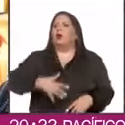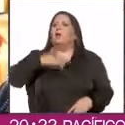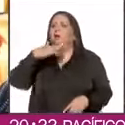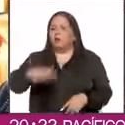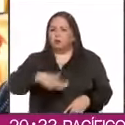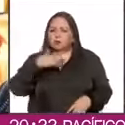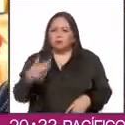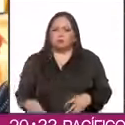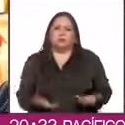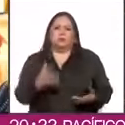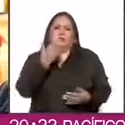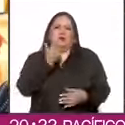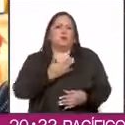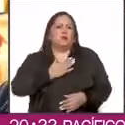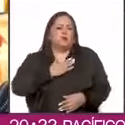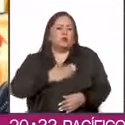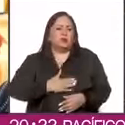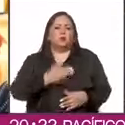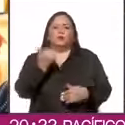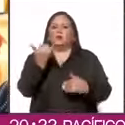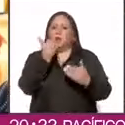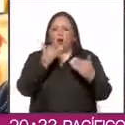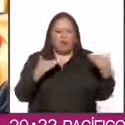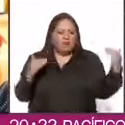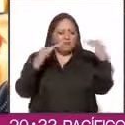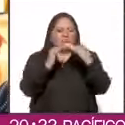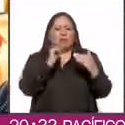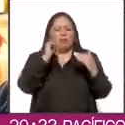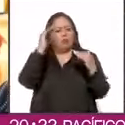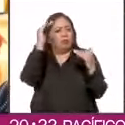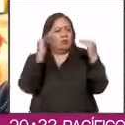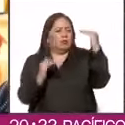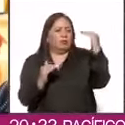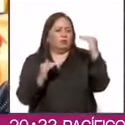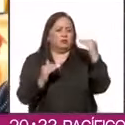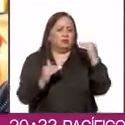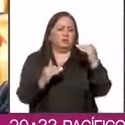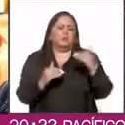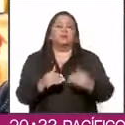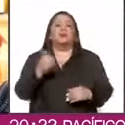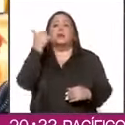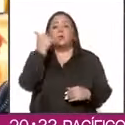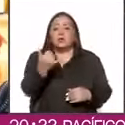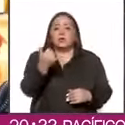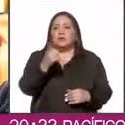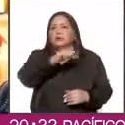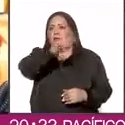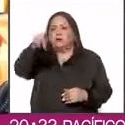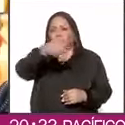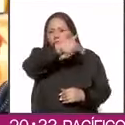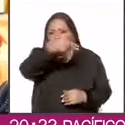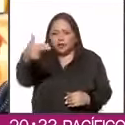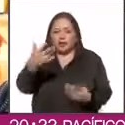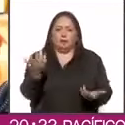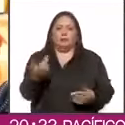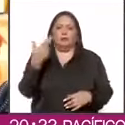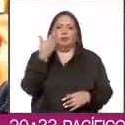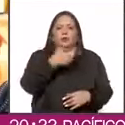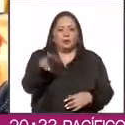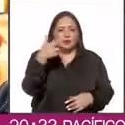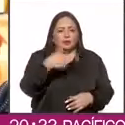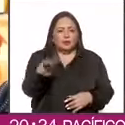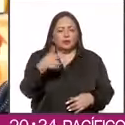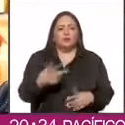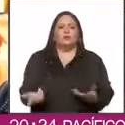el neoliberalismo y la desigualdad social. Y a los hoteleros, a los restauranteros,